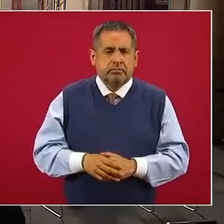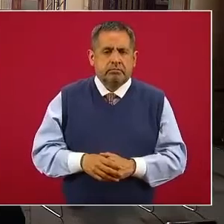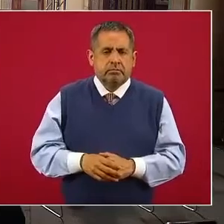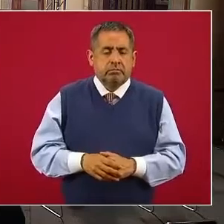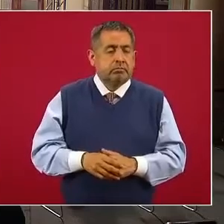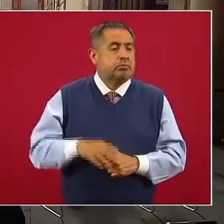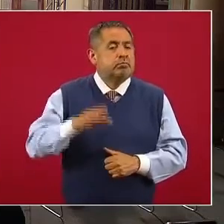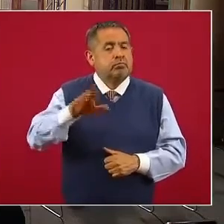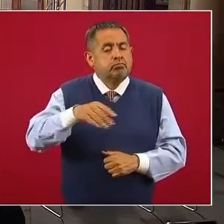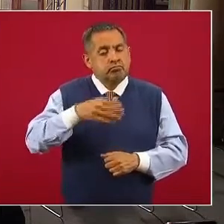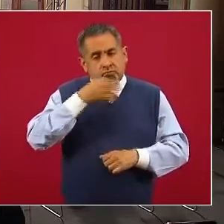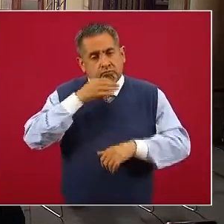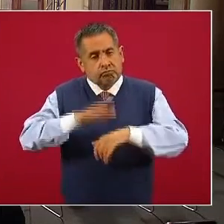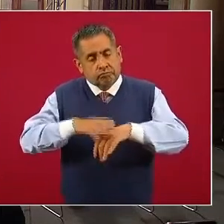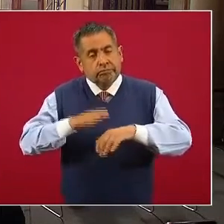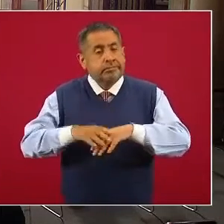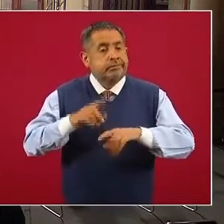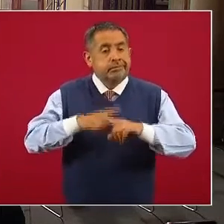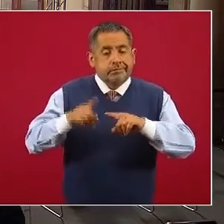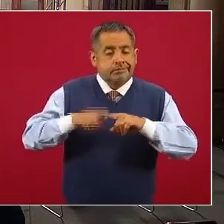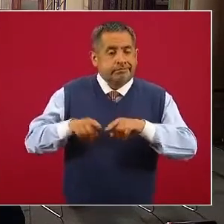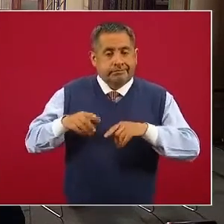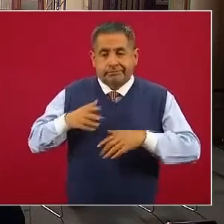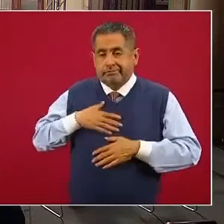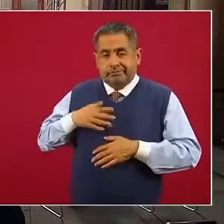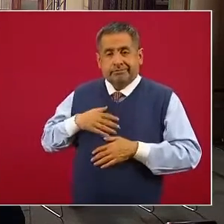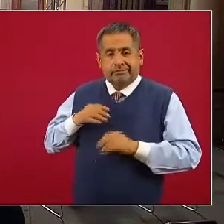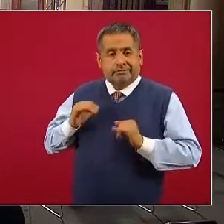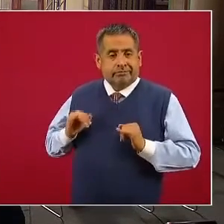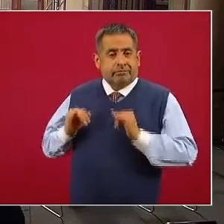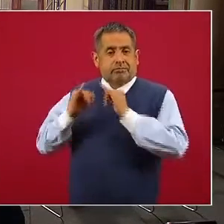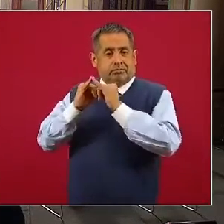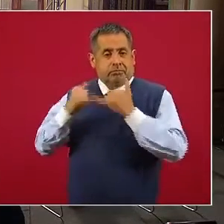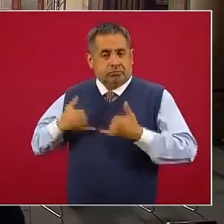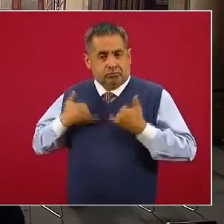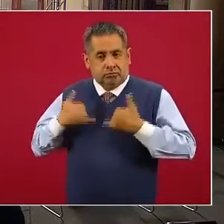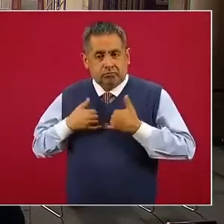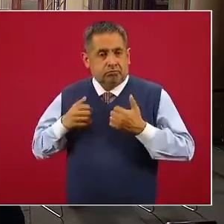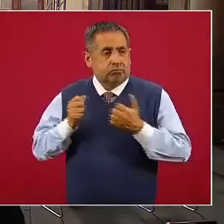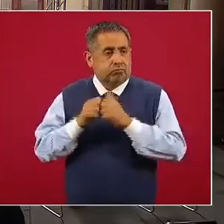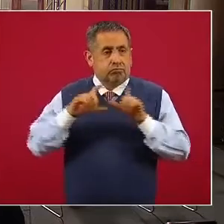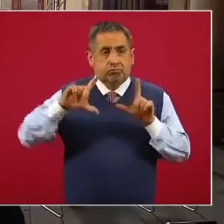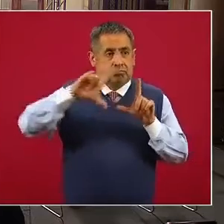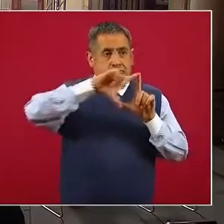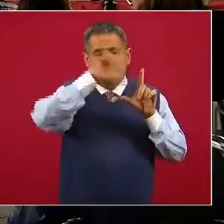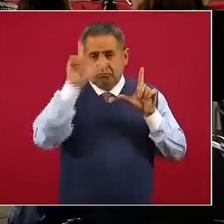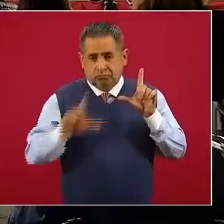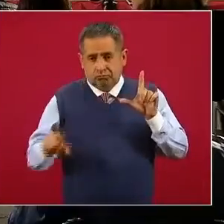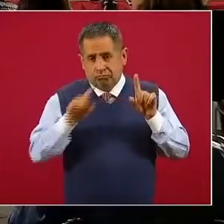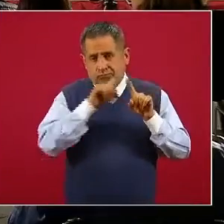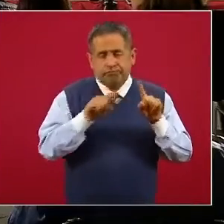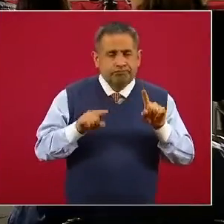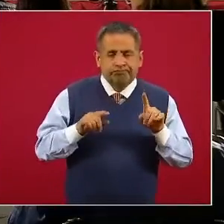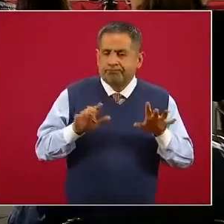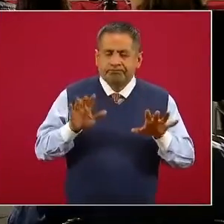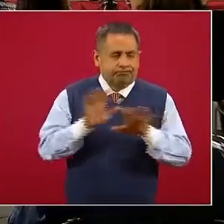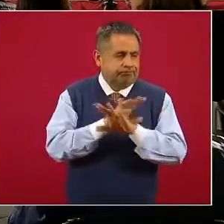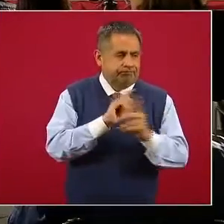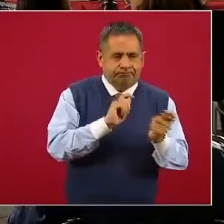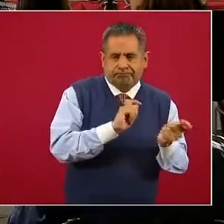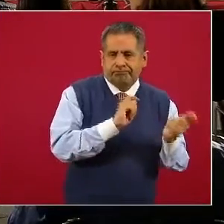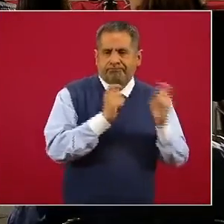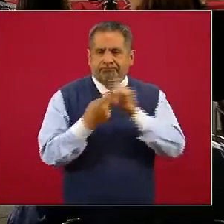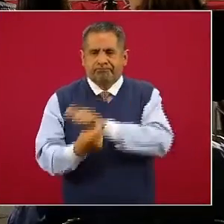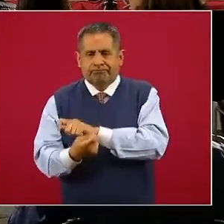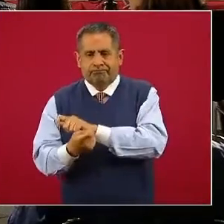pues compartirles que todas las actividades que teníamos en territorio con jóvenes de todo el país, las tuvimos que transitar por completo al